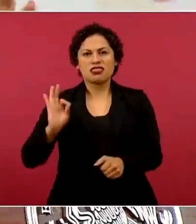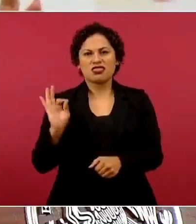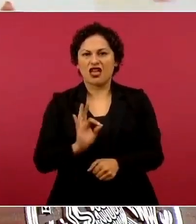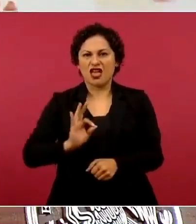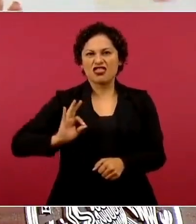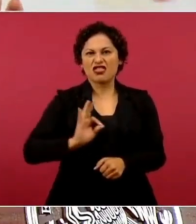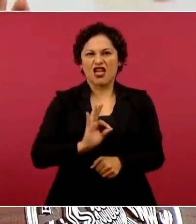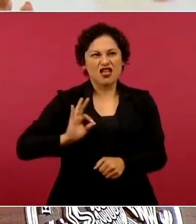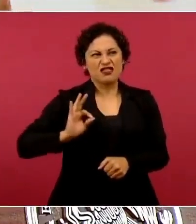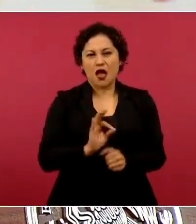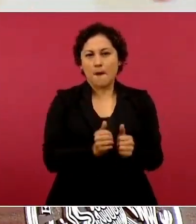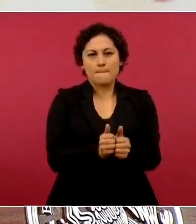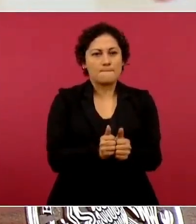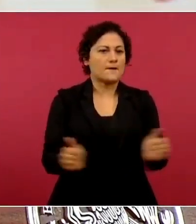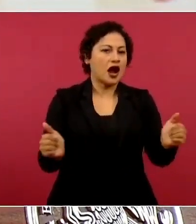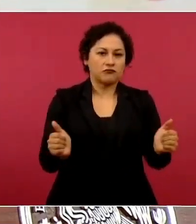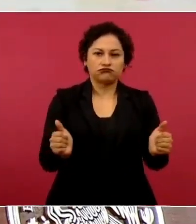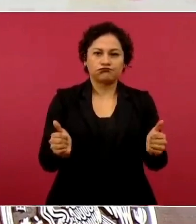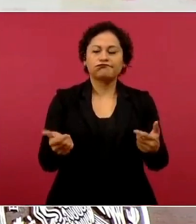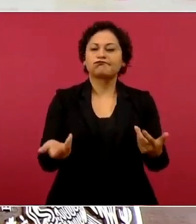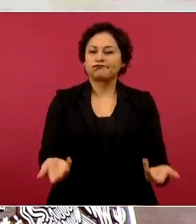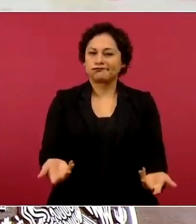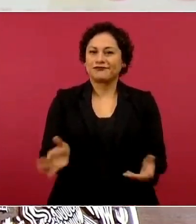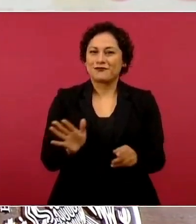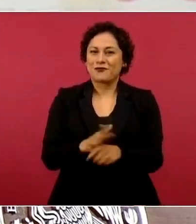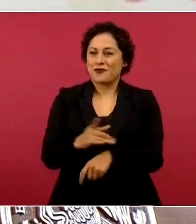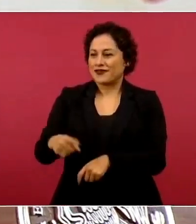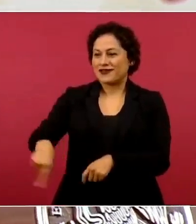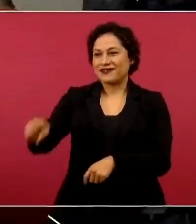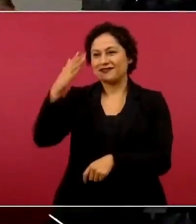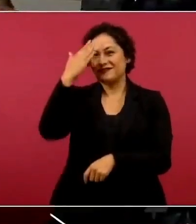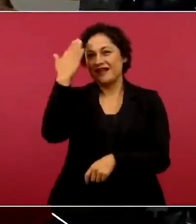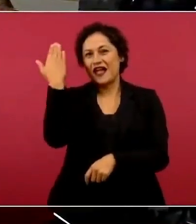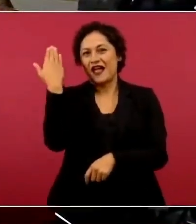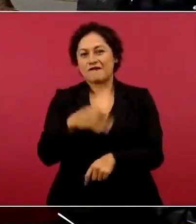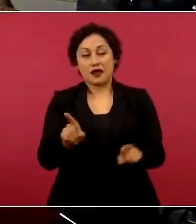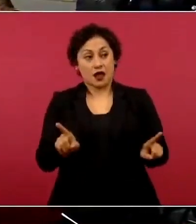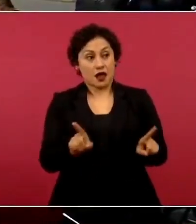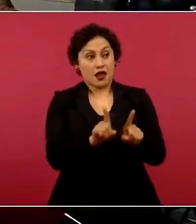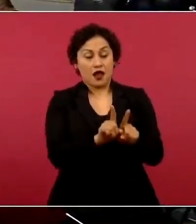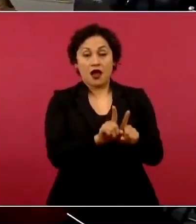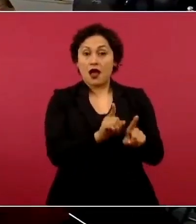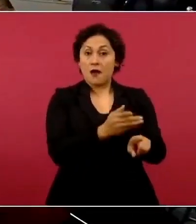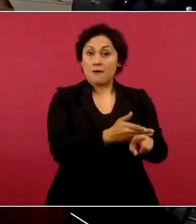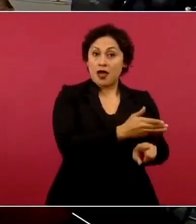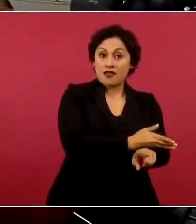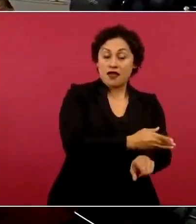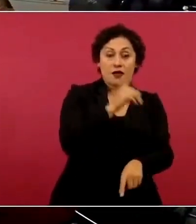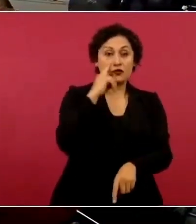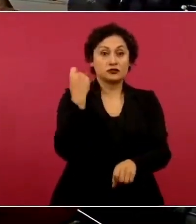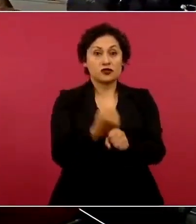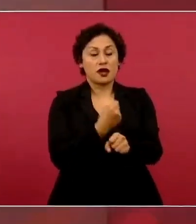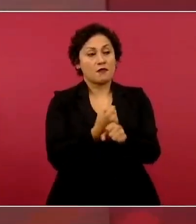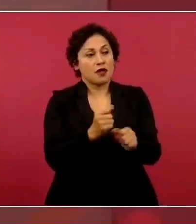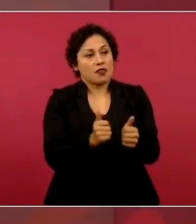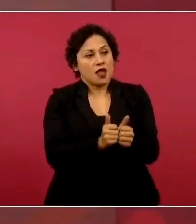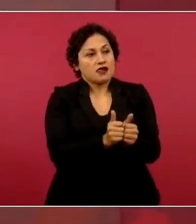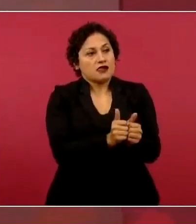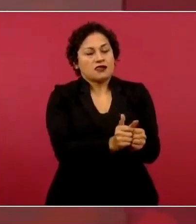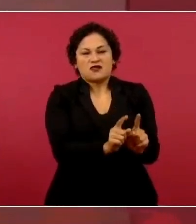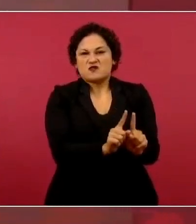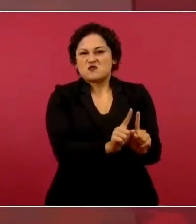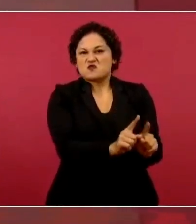porque sabían que si Madero y Zapata se entendían, Madero iba a tener